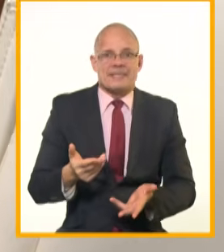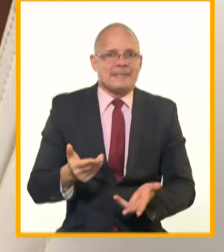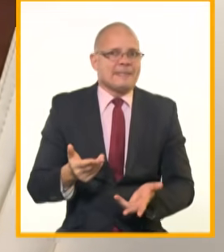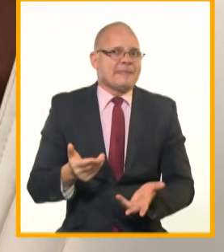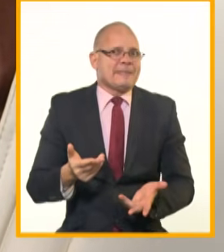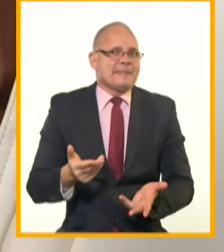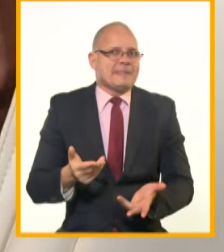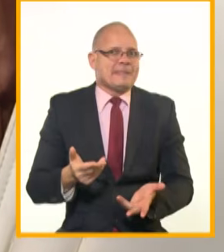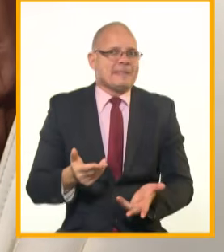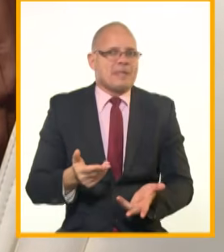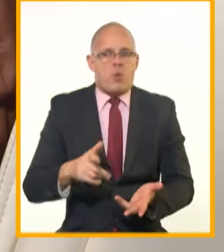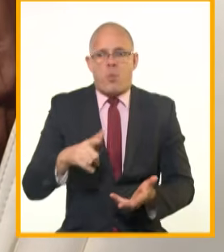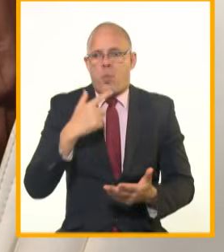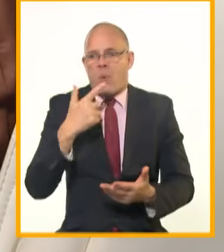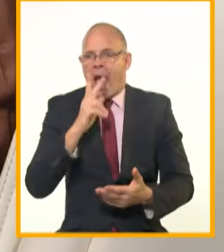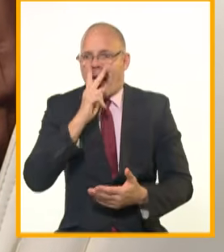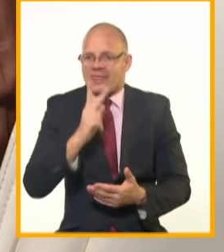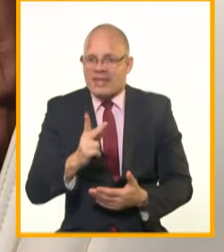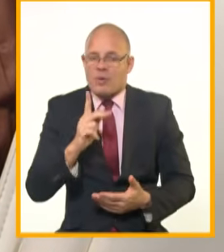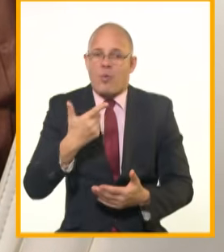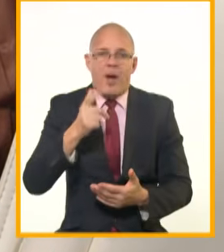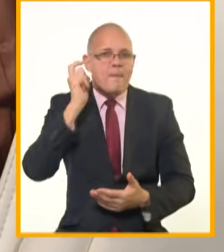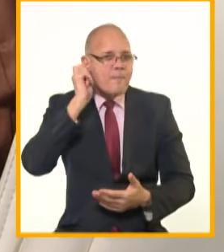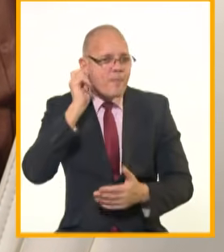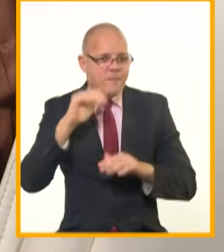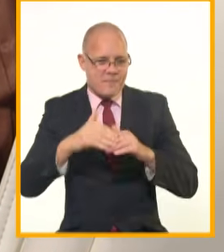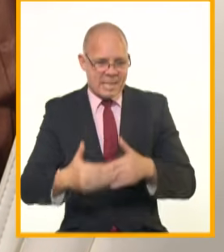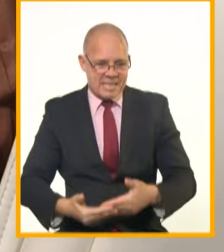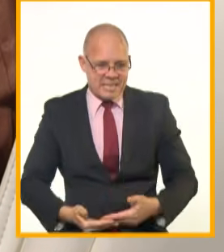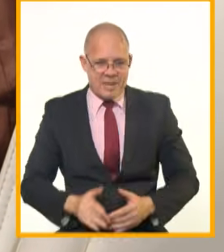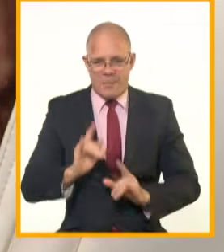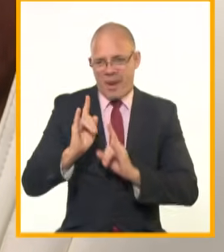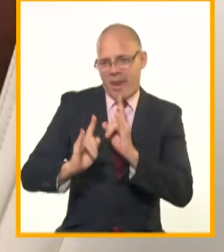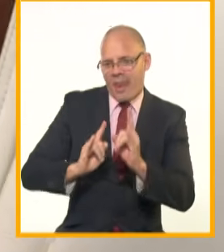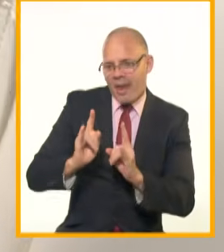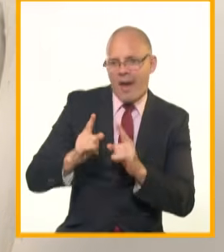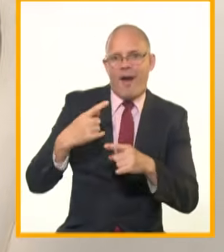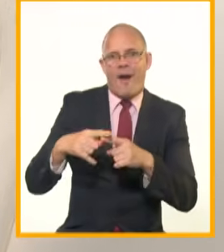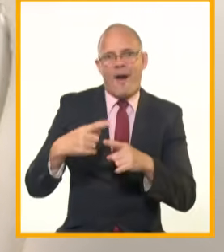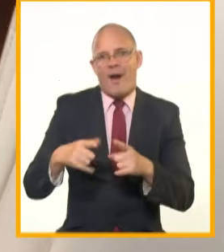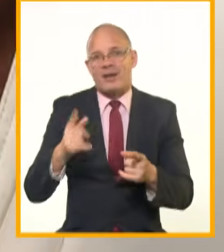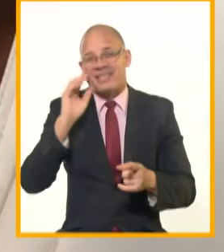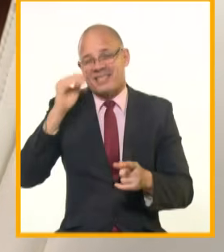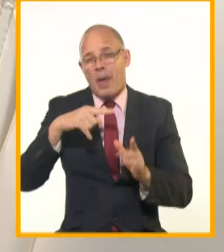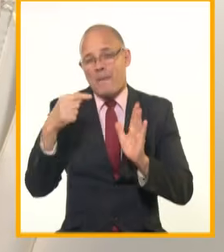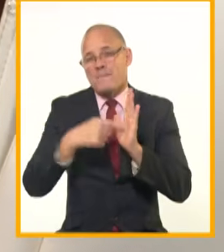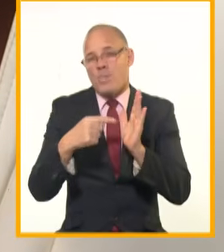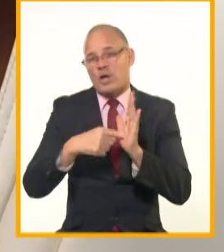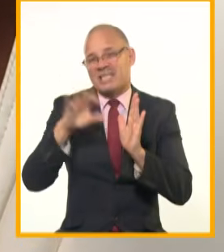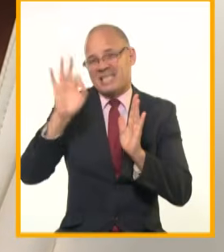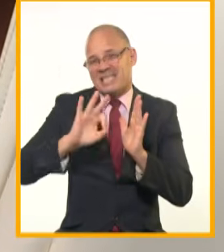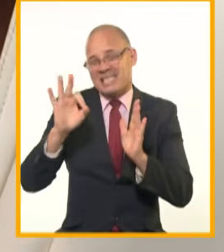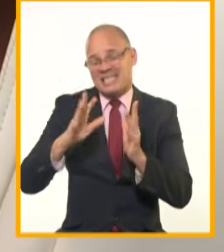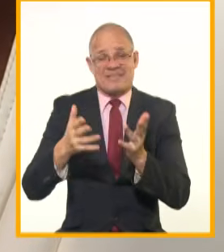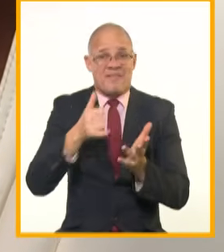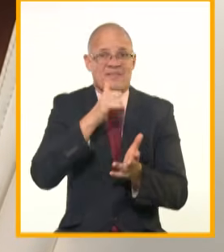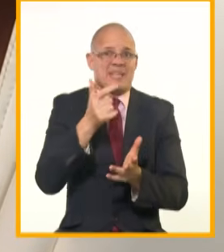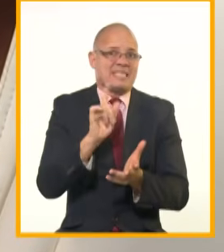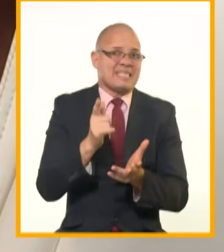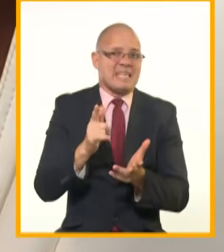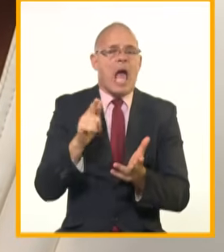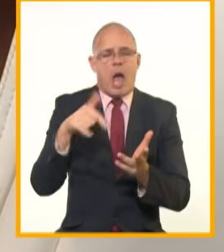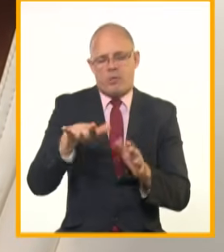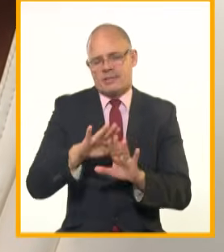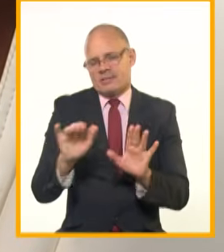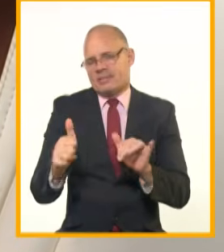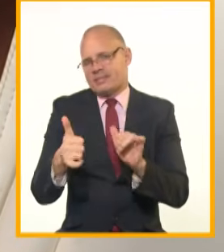de la atención materno-infantil y los indicadores en ese ámbito, y también el propio